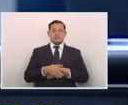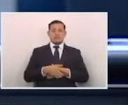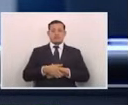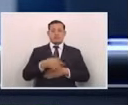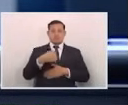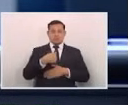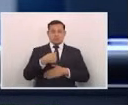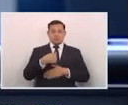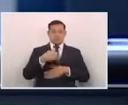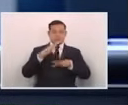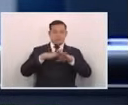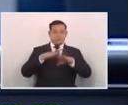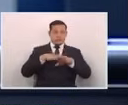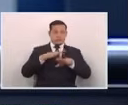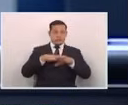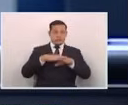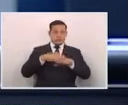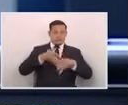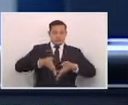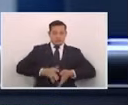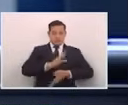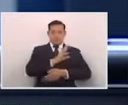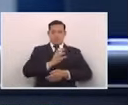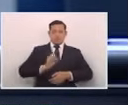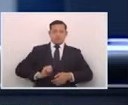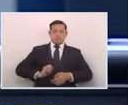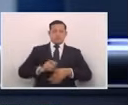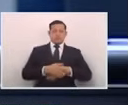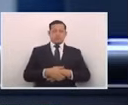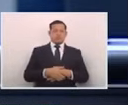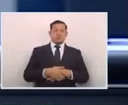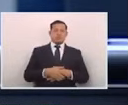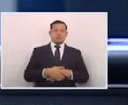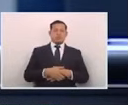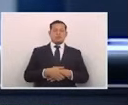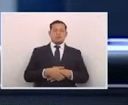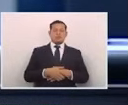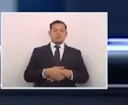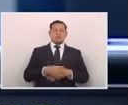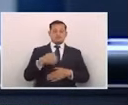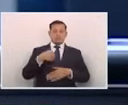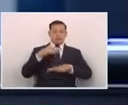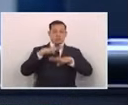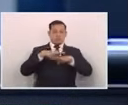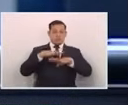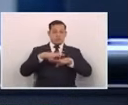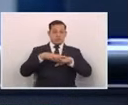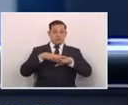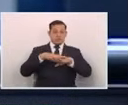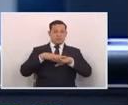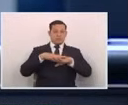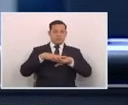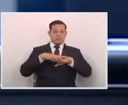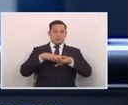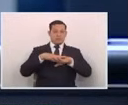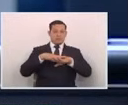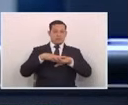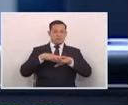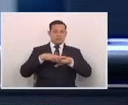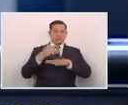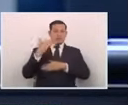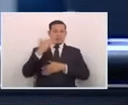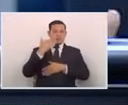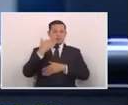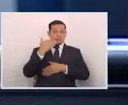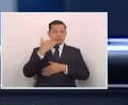Yo le hago un llamado a los salvadoreños. Yo le hago un llamado a las